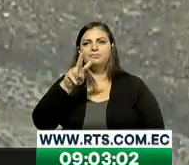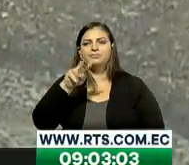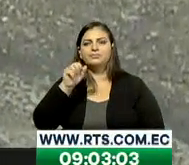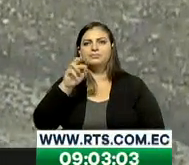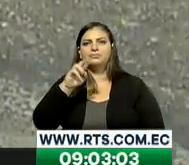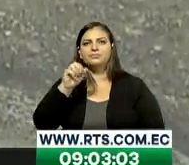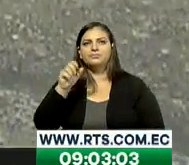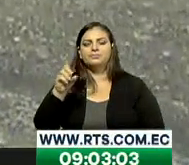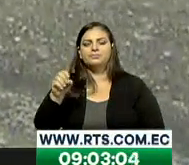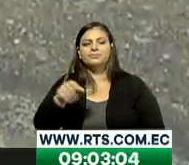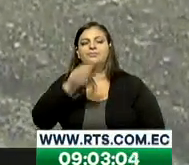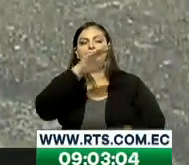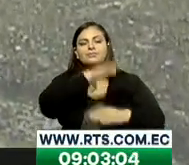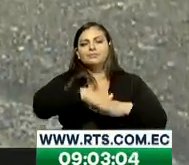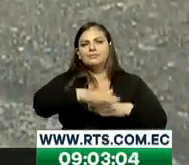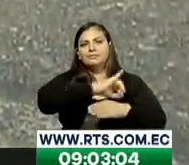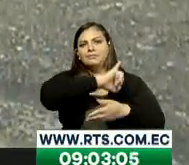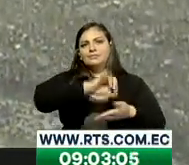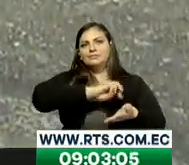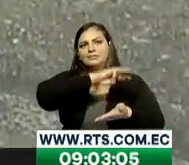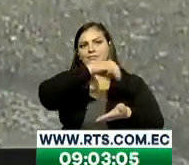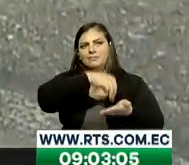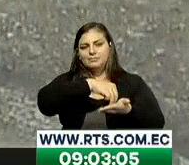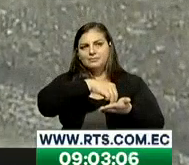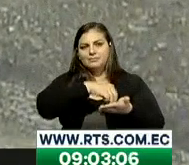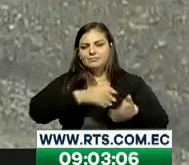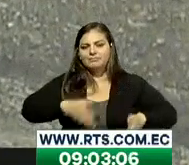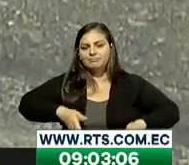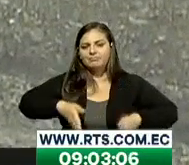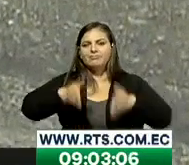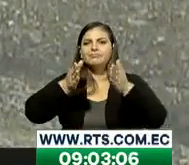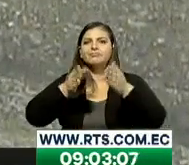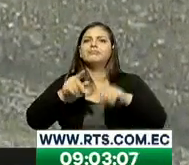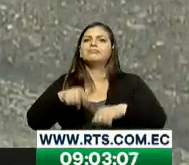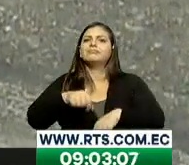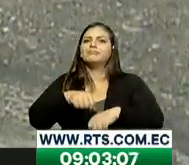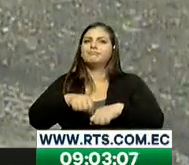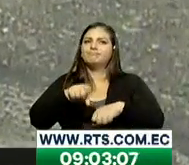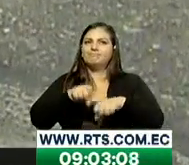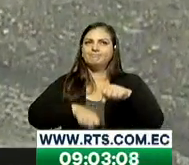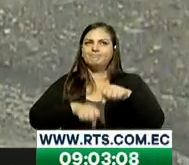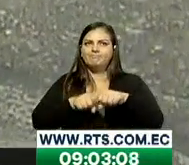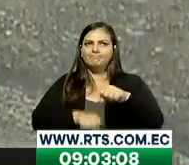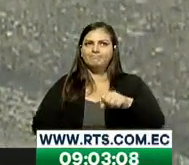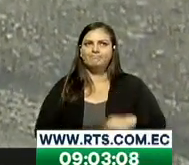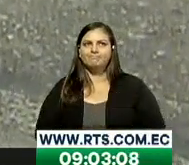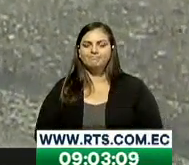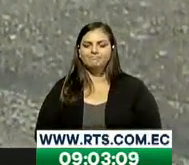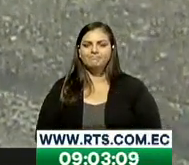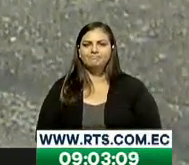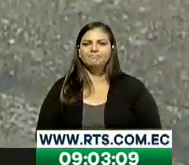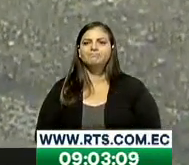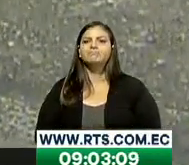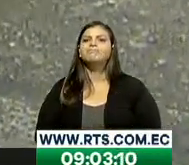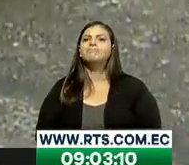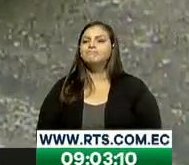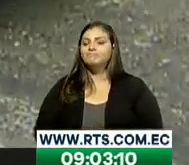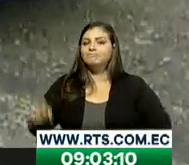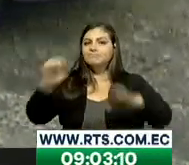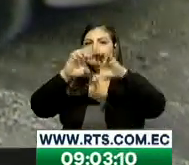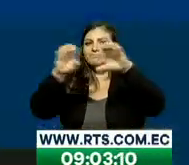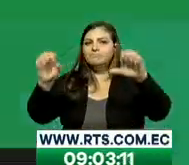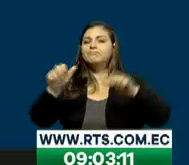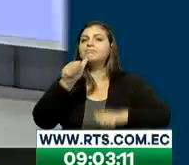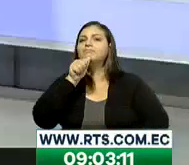se pierdan, pero esperemos que se dé una solución efectiva. Ya se comunicó con nosotros Carlita Aguas de